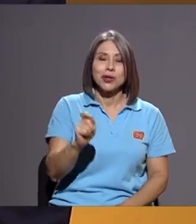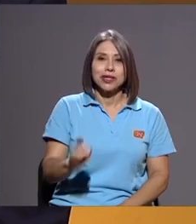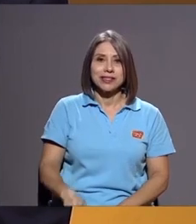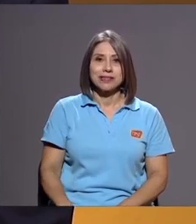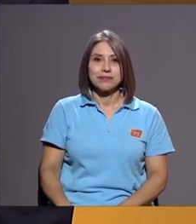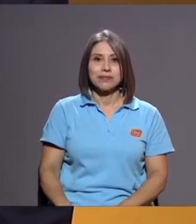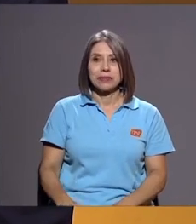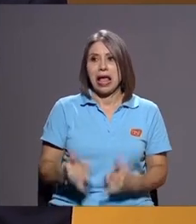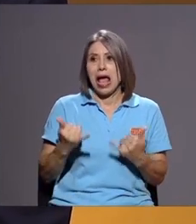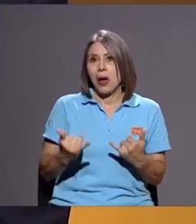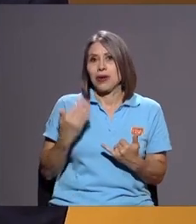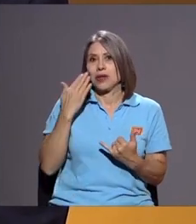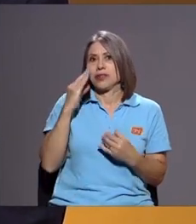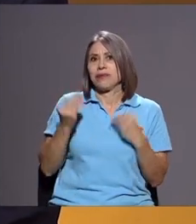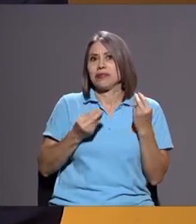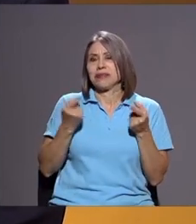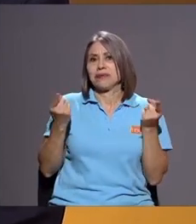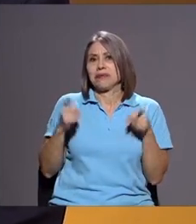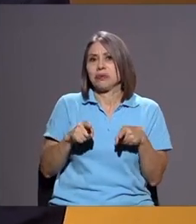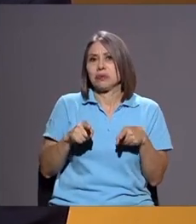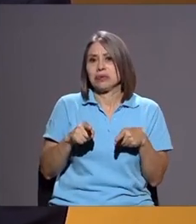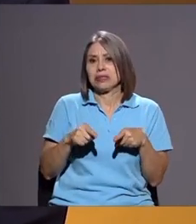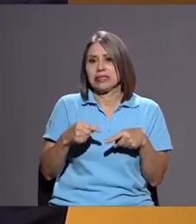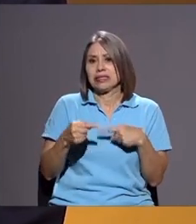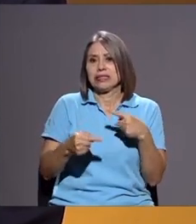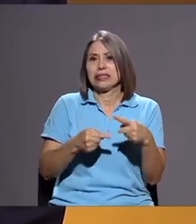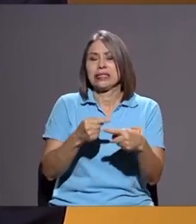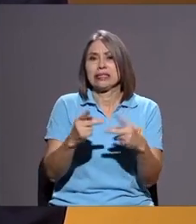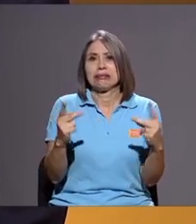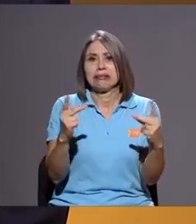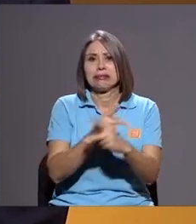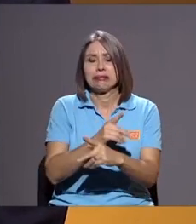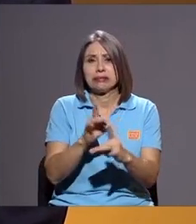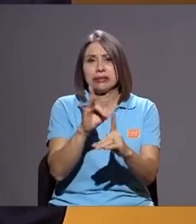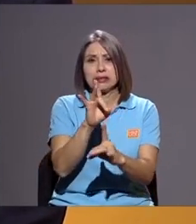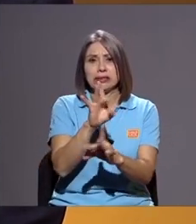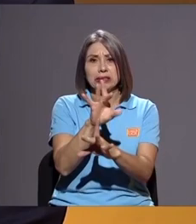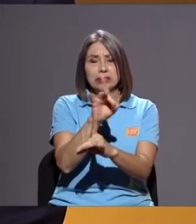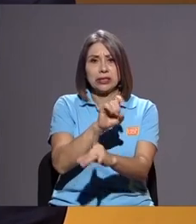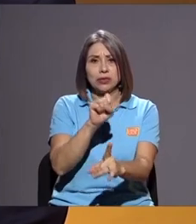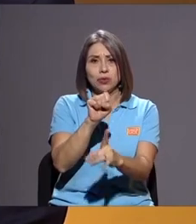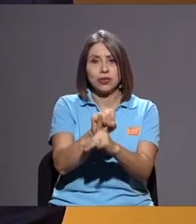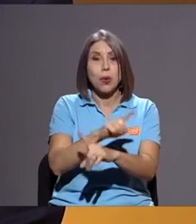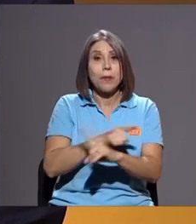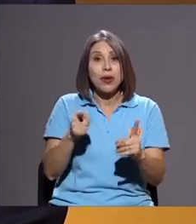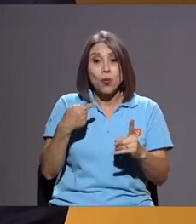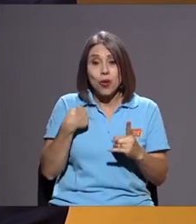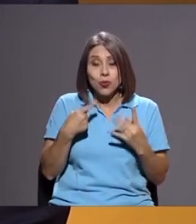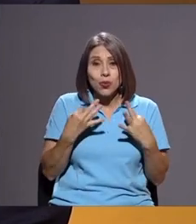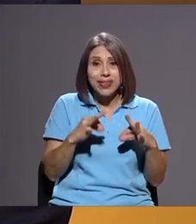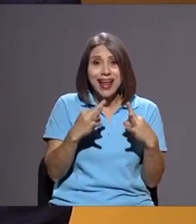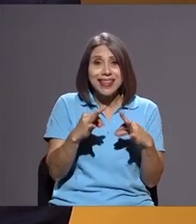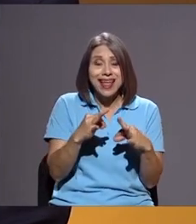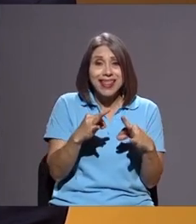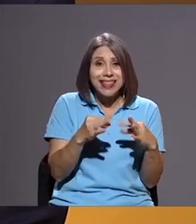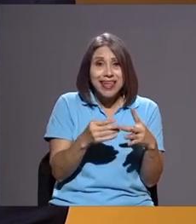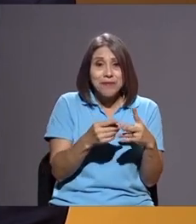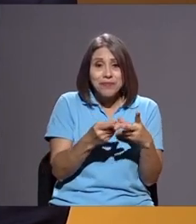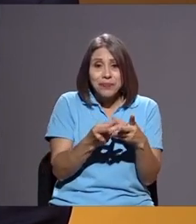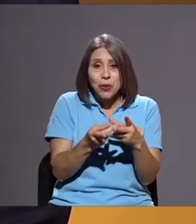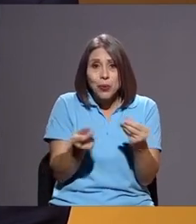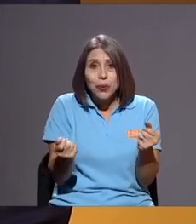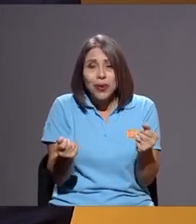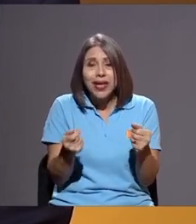una bomba de tiempo para explotar pero cada vez que uno trata de arreglar o que se trata de arreglar y corregir algo un sistema de pensiones